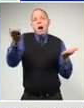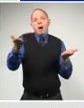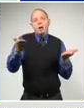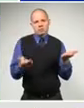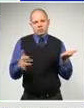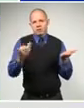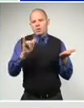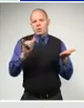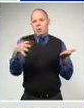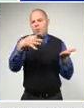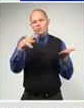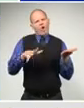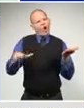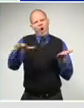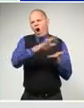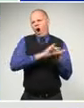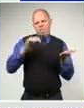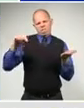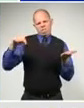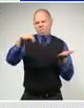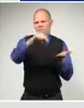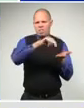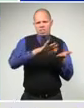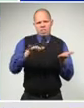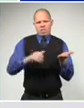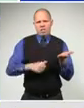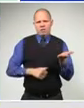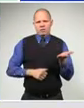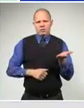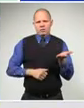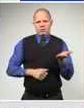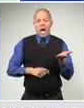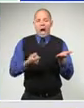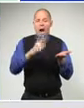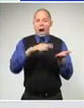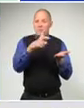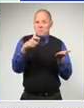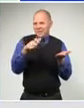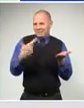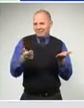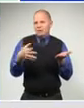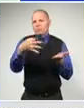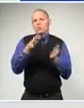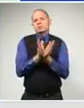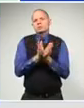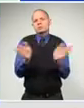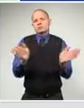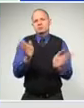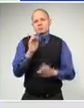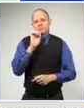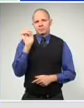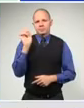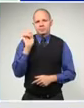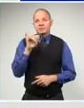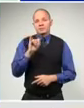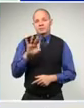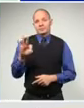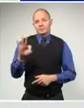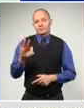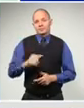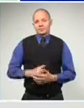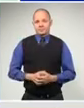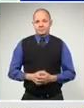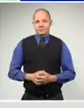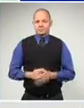sus 15 municipios. Ayer el mayor número en San Miguel del Padrón, 68. Le